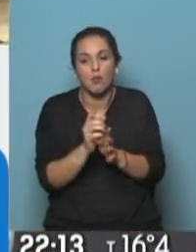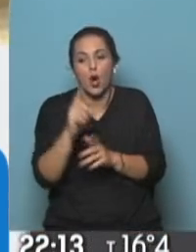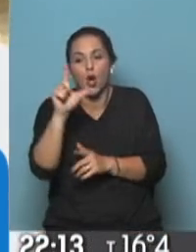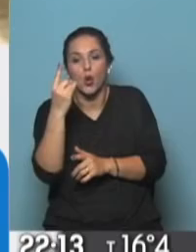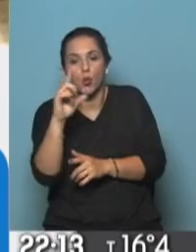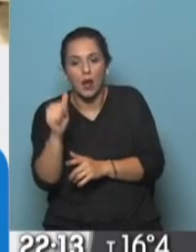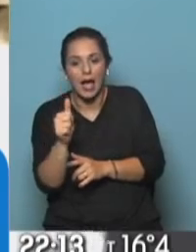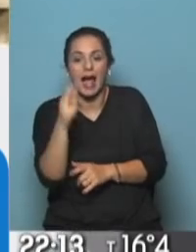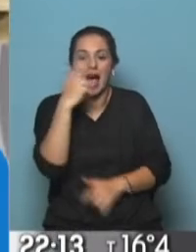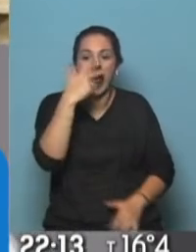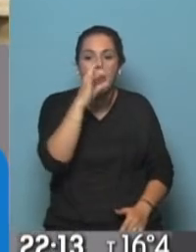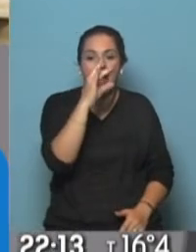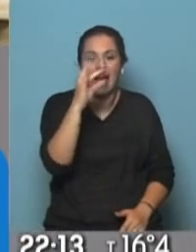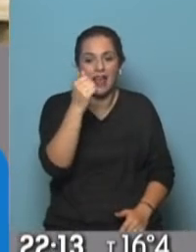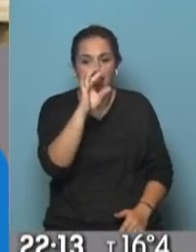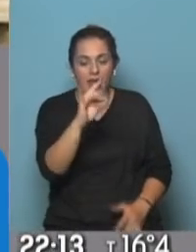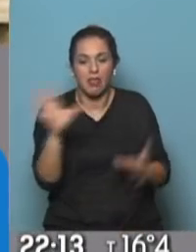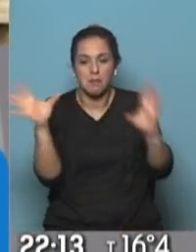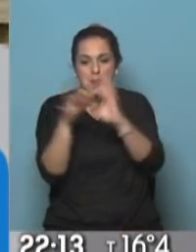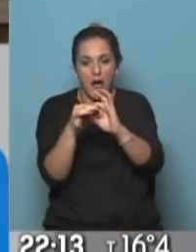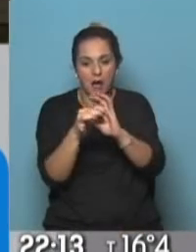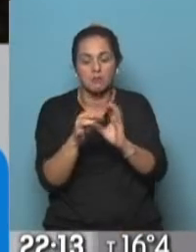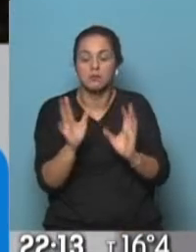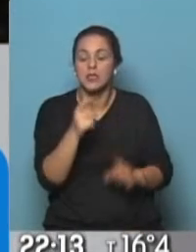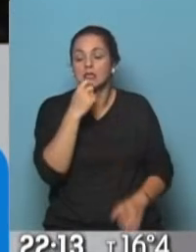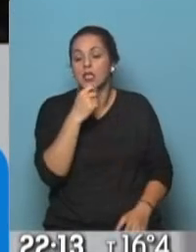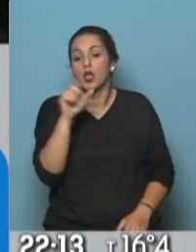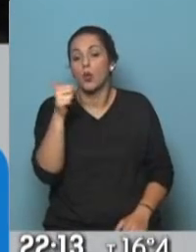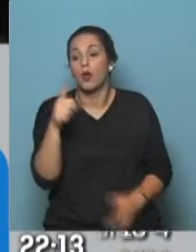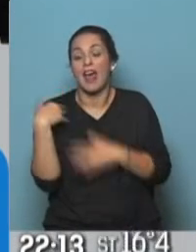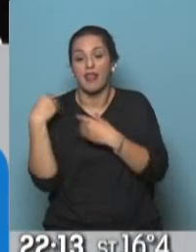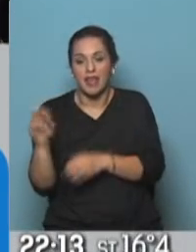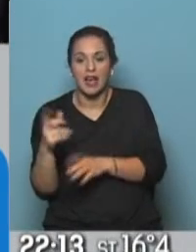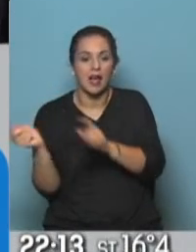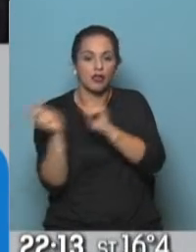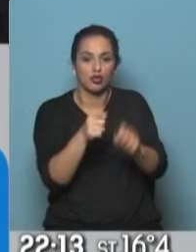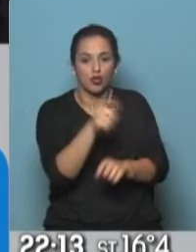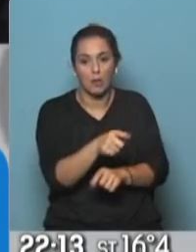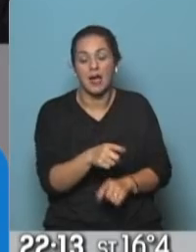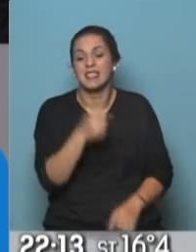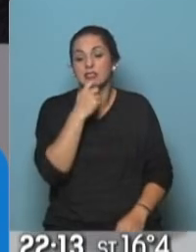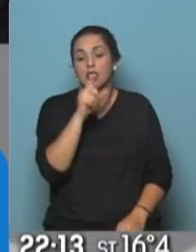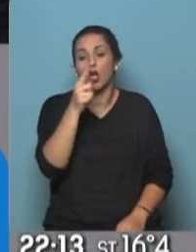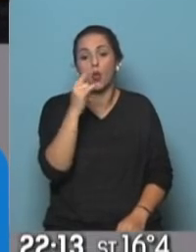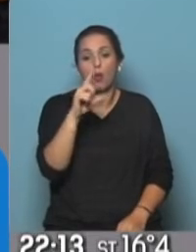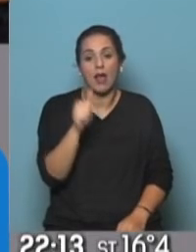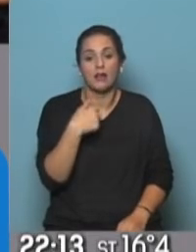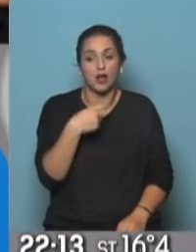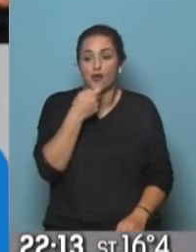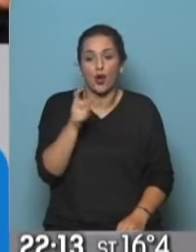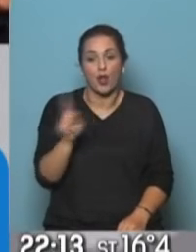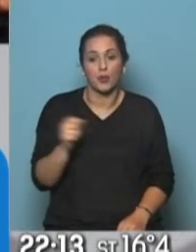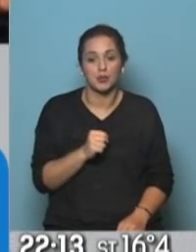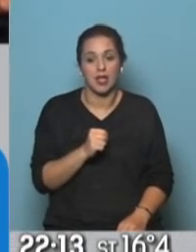es positivo porque gana lo que Lula lo deja, por otro es negativo porque quien rechaza a Lula dice, bueno, es Lula, no lo voto. Entonces